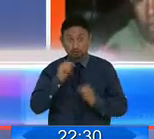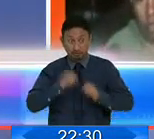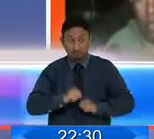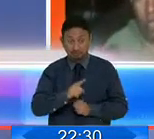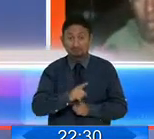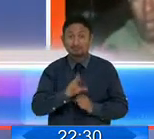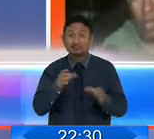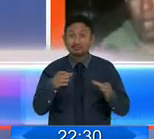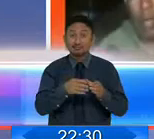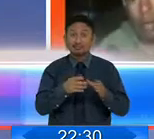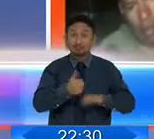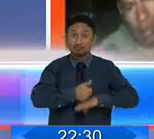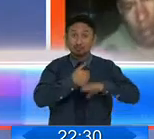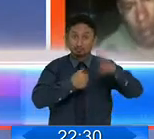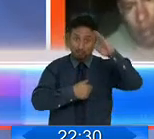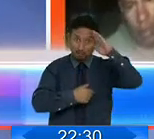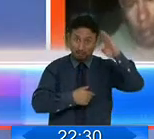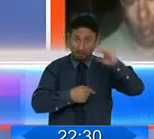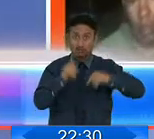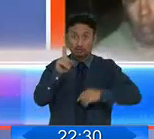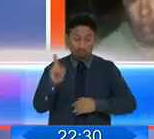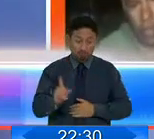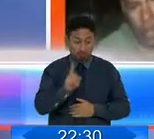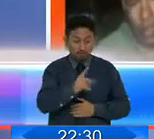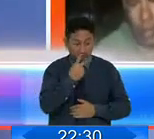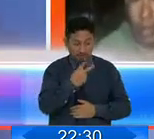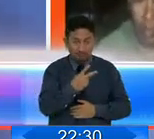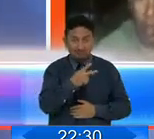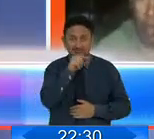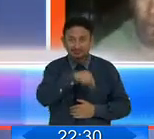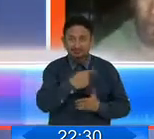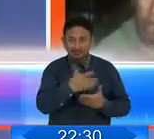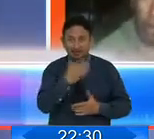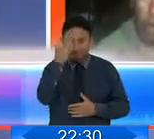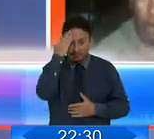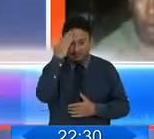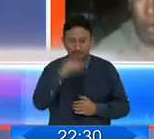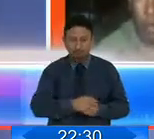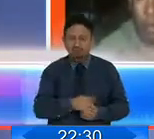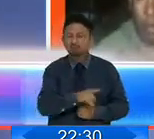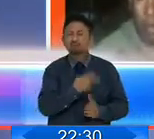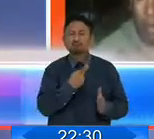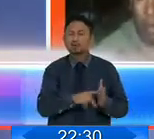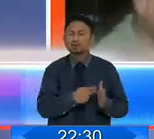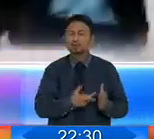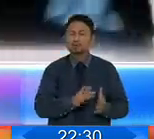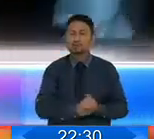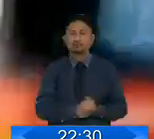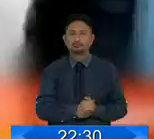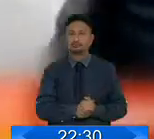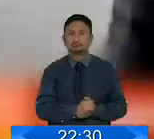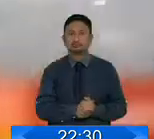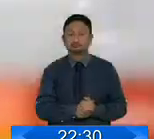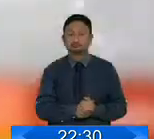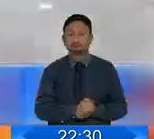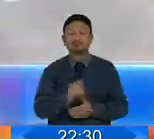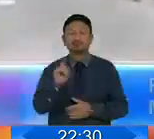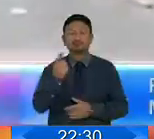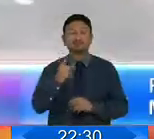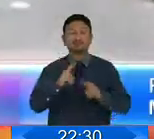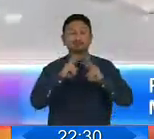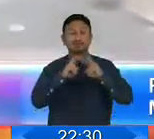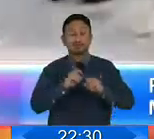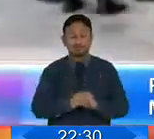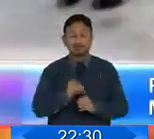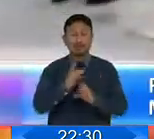una comisaría que había mandado un efectivo y ya recién se ha podido saber qué es lo que realmente había pasado, ¿no? Según las primeras pericias, el